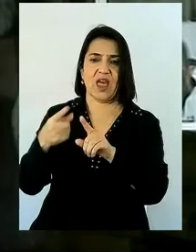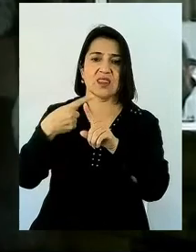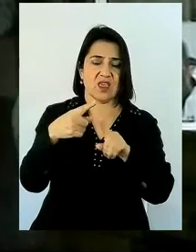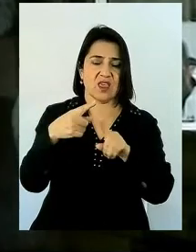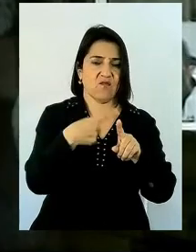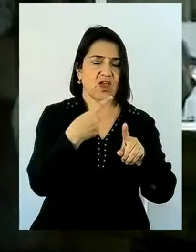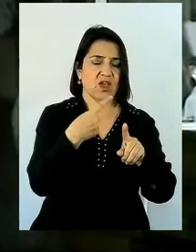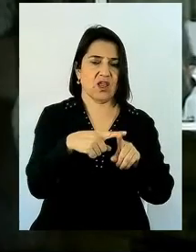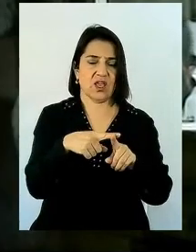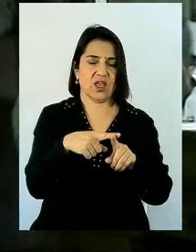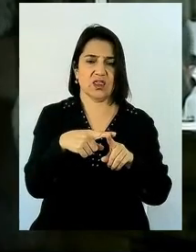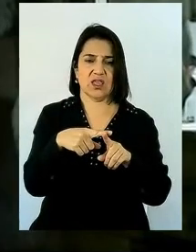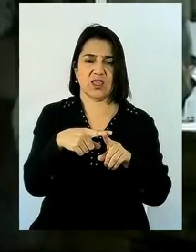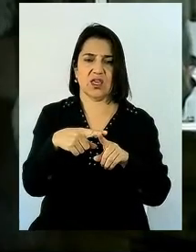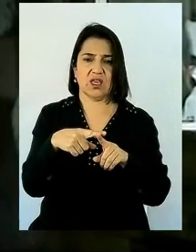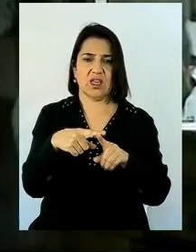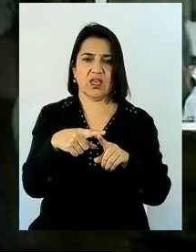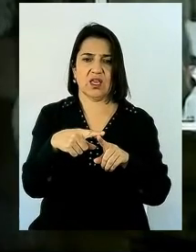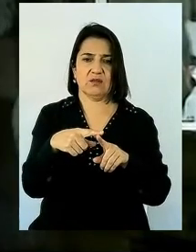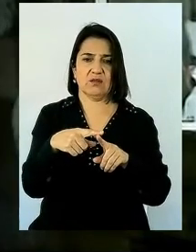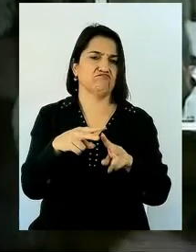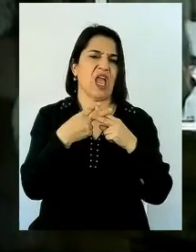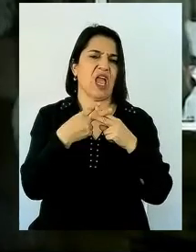distintos instrumentos y políticas.